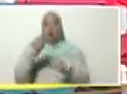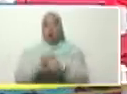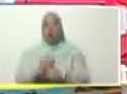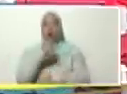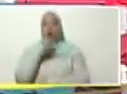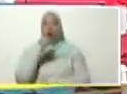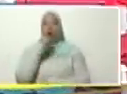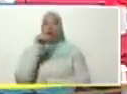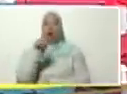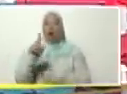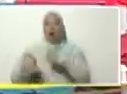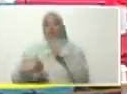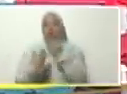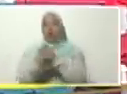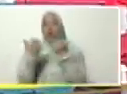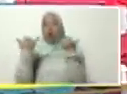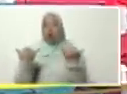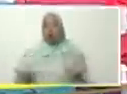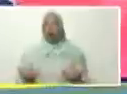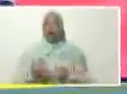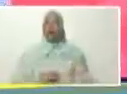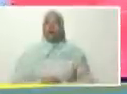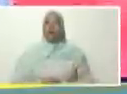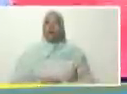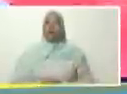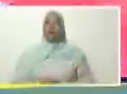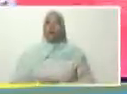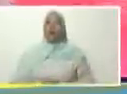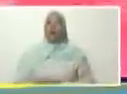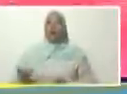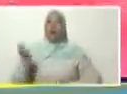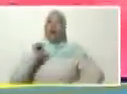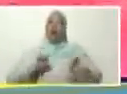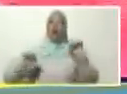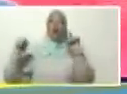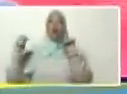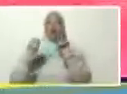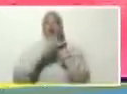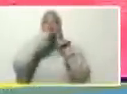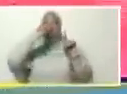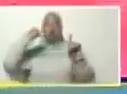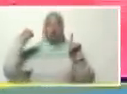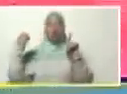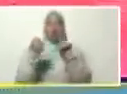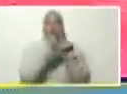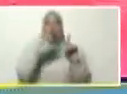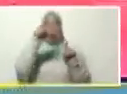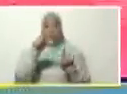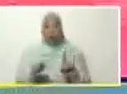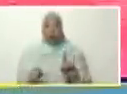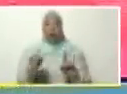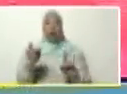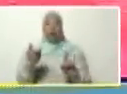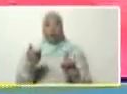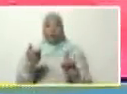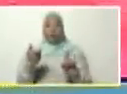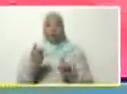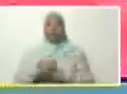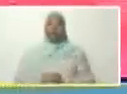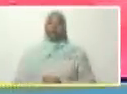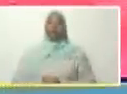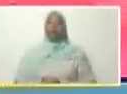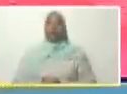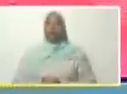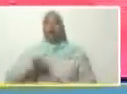para entonces. Un joven, bregador, luchador, rebelde, combatiente.